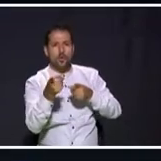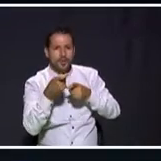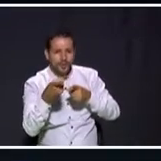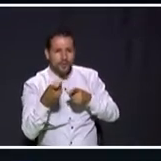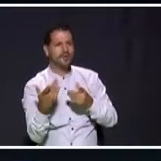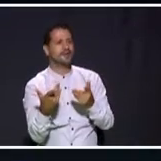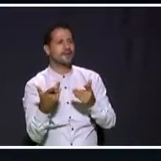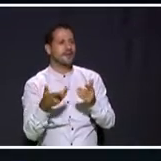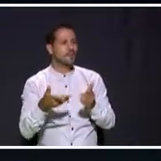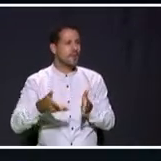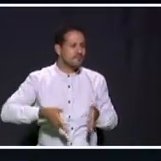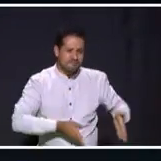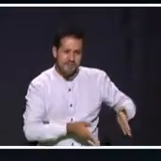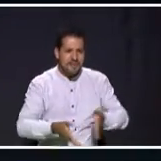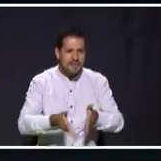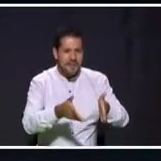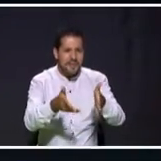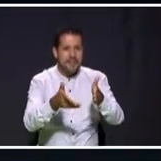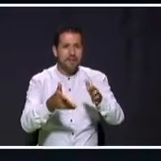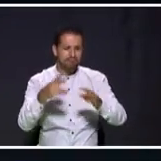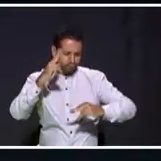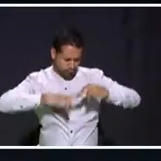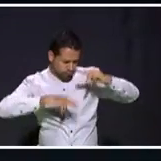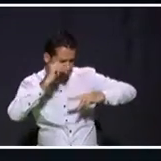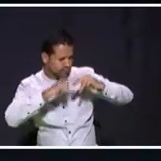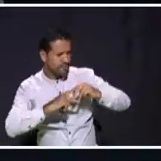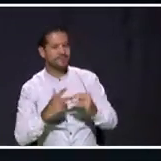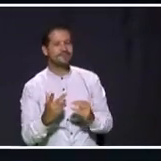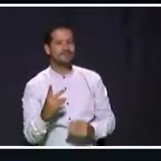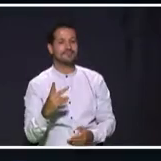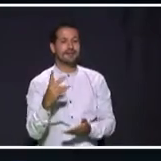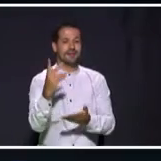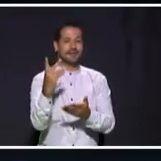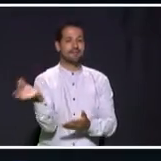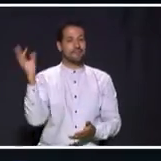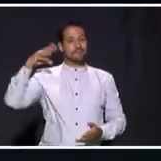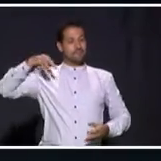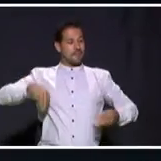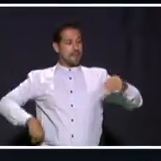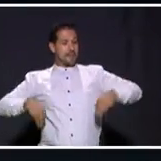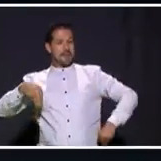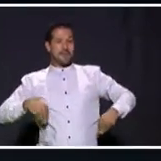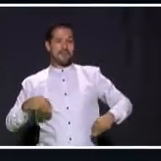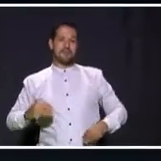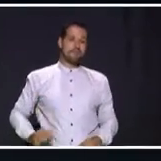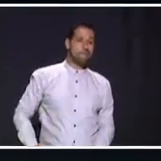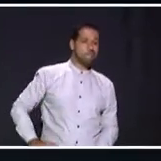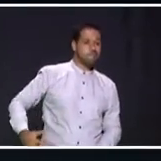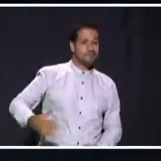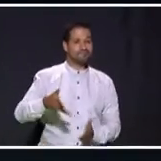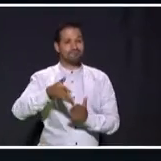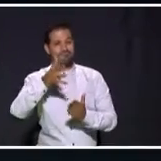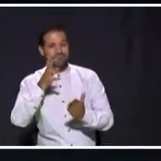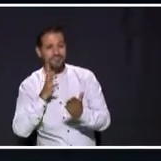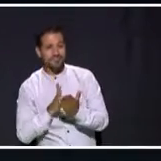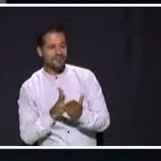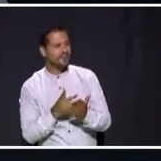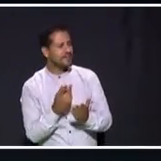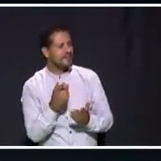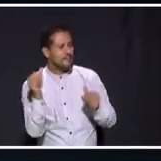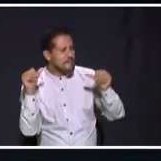que están diseñadas para enriquecer a la clase política y unos contratistas o técnicamente mal planteadas